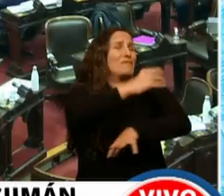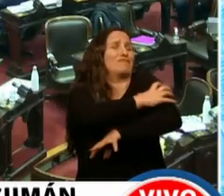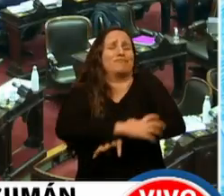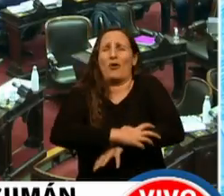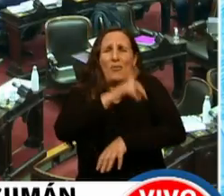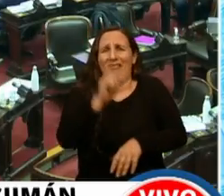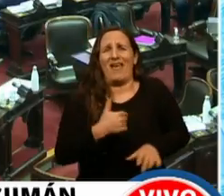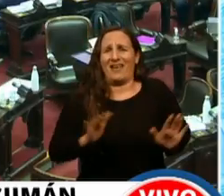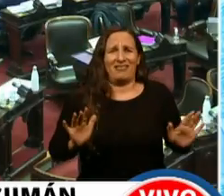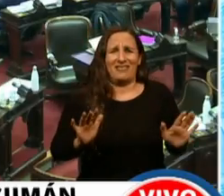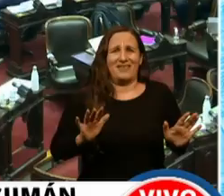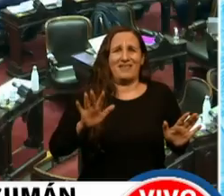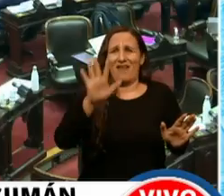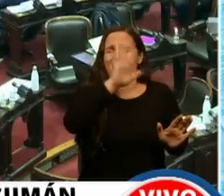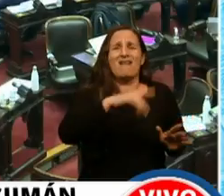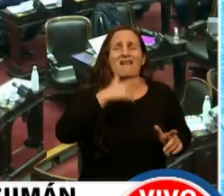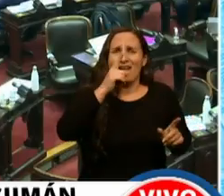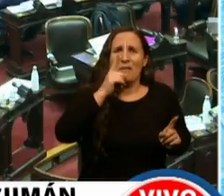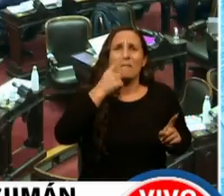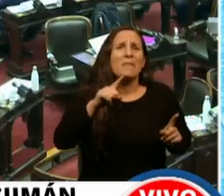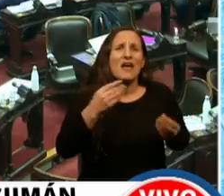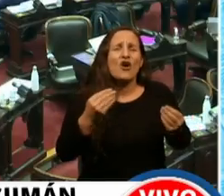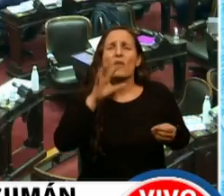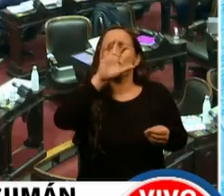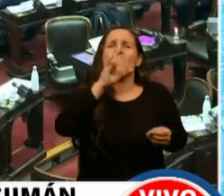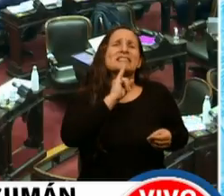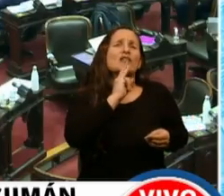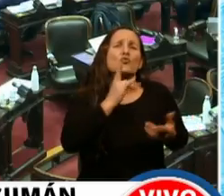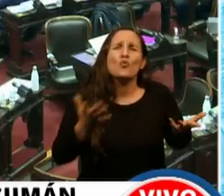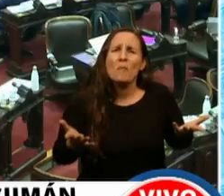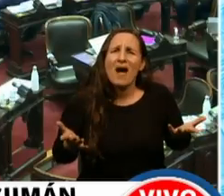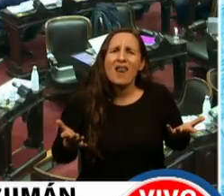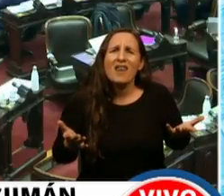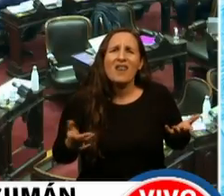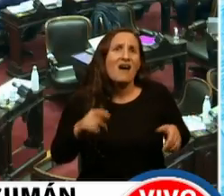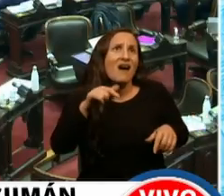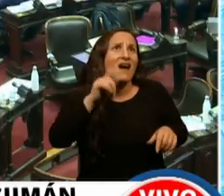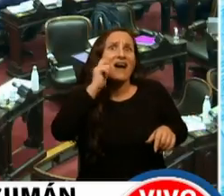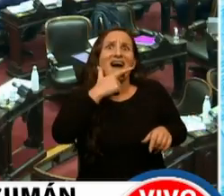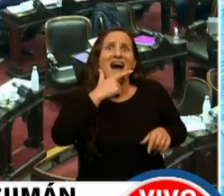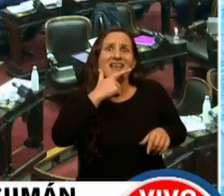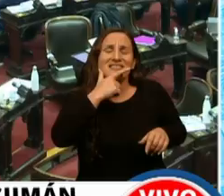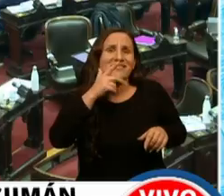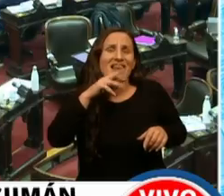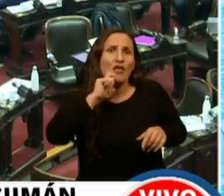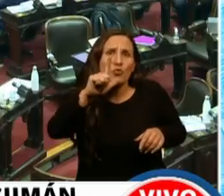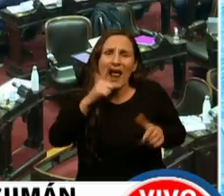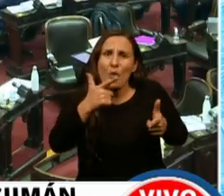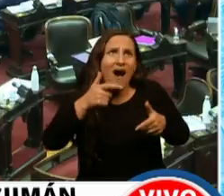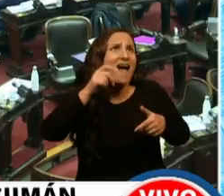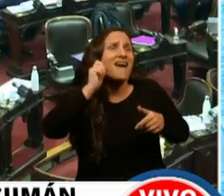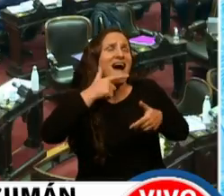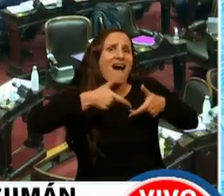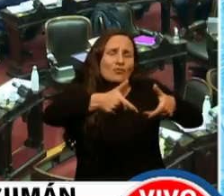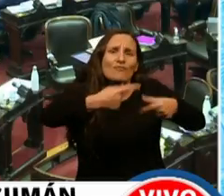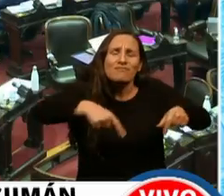personas más calientes donde quedan los tucumanos que hoy no tienen gas natural donde quedan los tucumanos